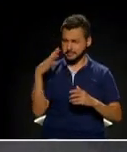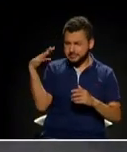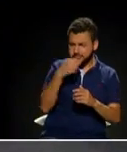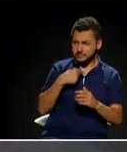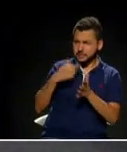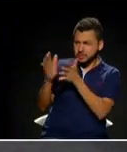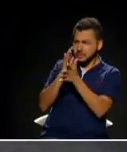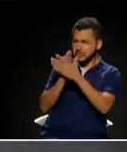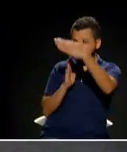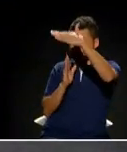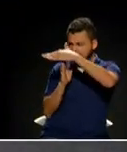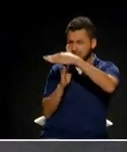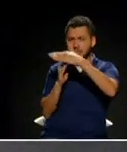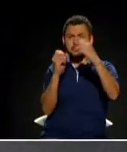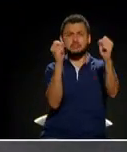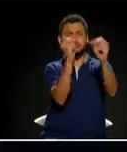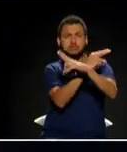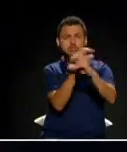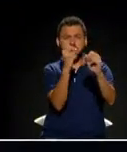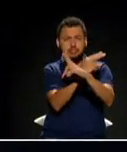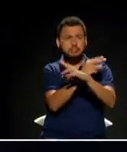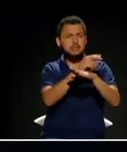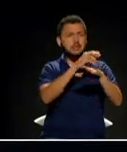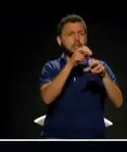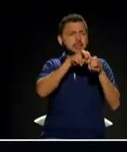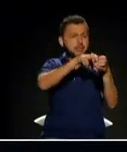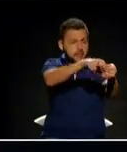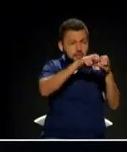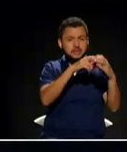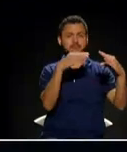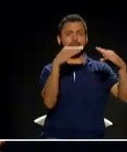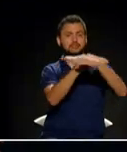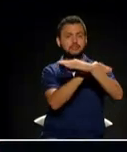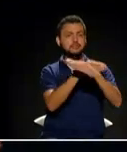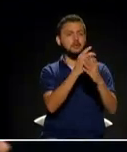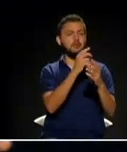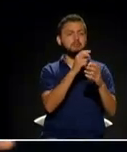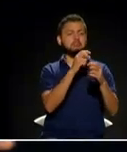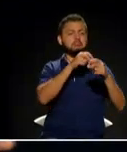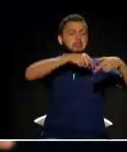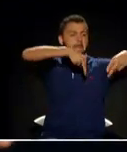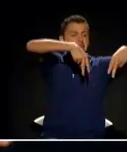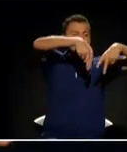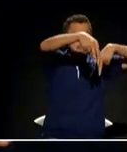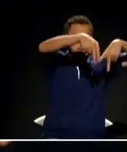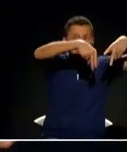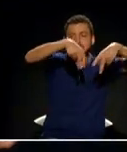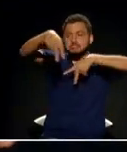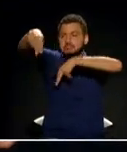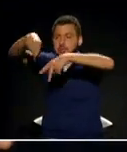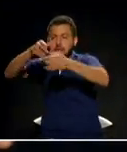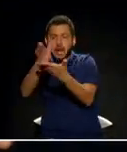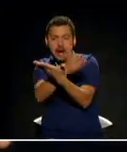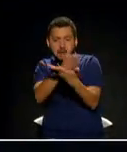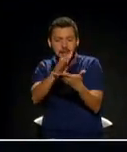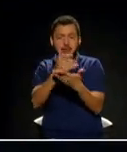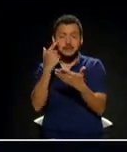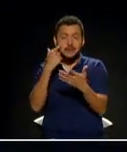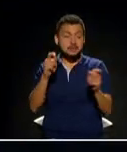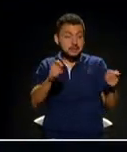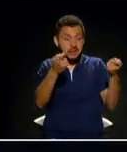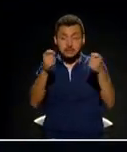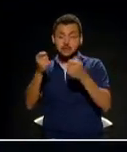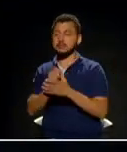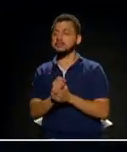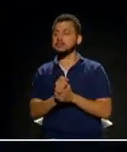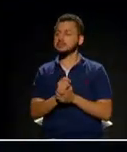vías específicas para ciertos sistemas a ciertos costados de la vía pero no todas las calles de medellín tienen la disposición para hacer lo que